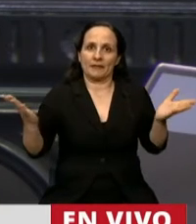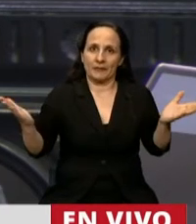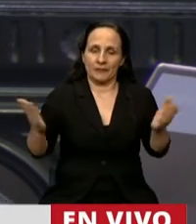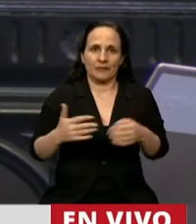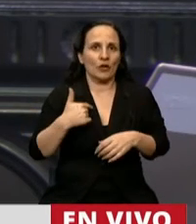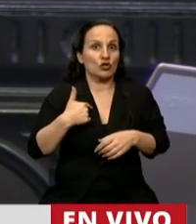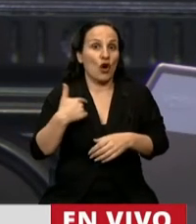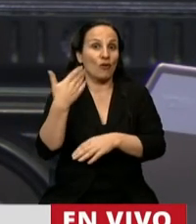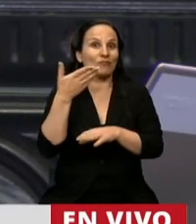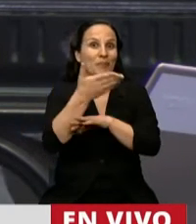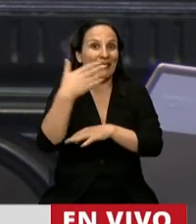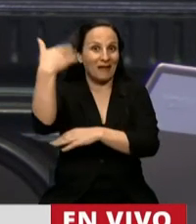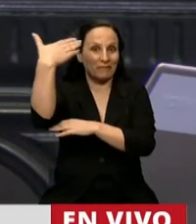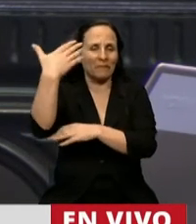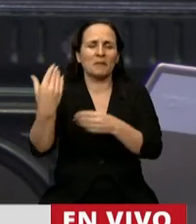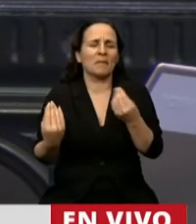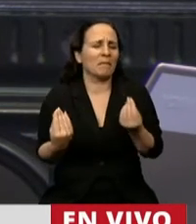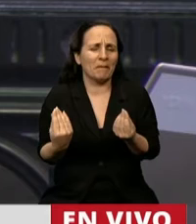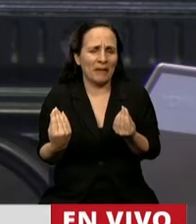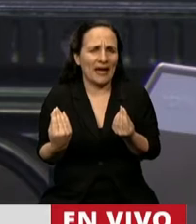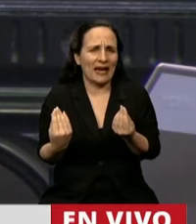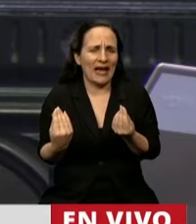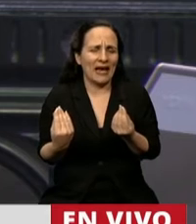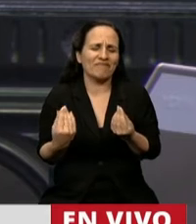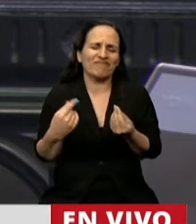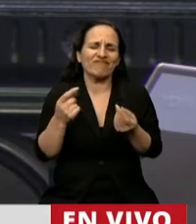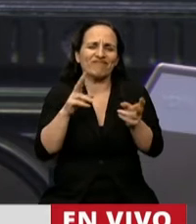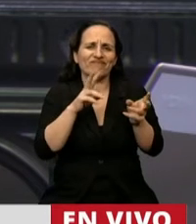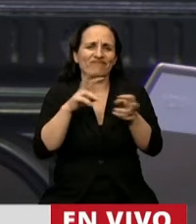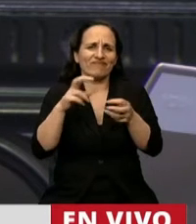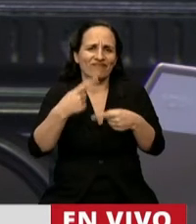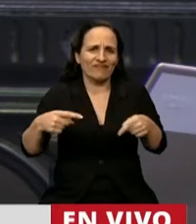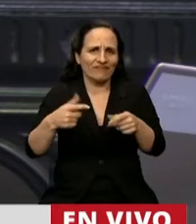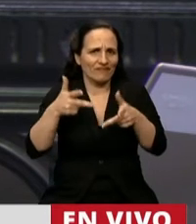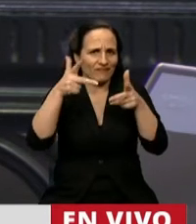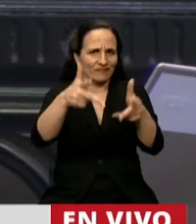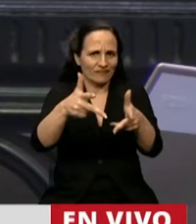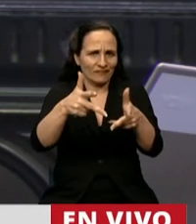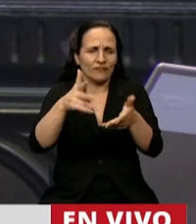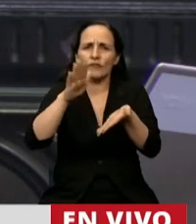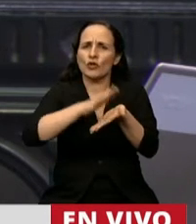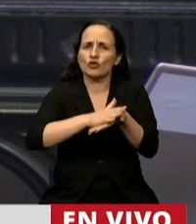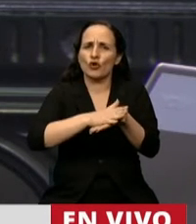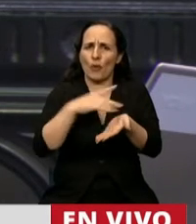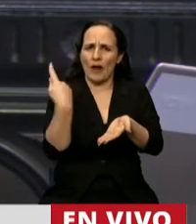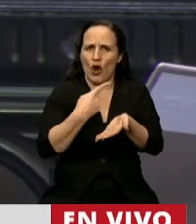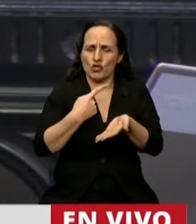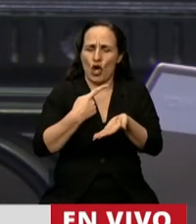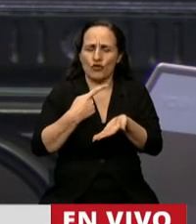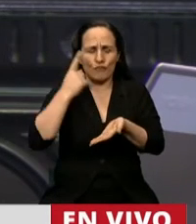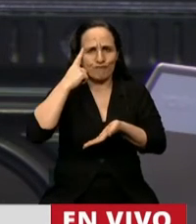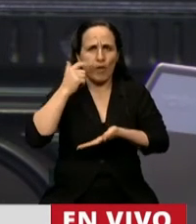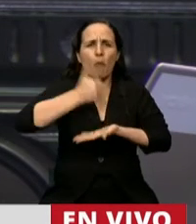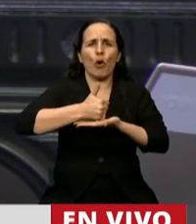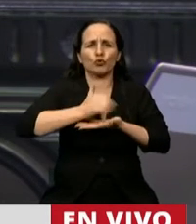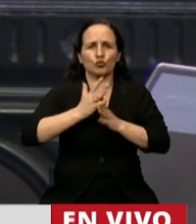palabra fundamentalmente para expresar algunas cuestiones sobre nuestra postura acerca del tratamiento